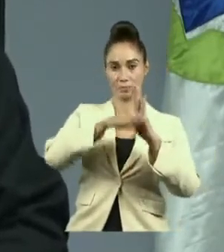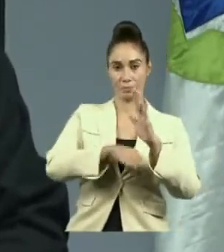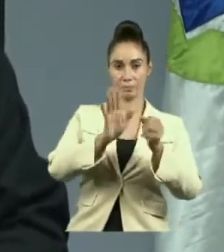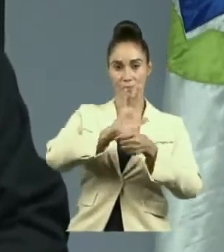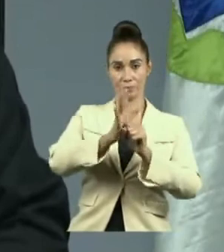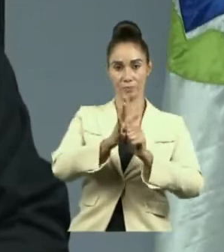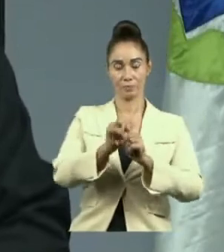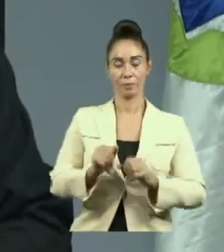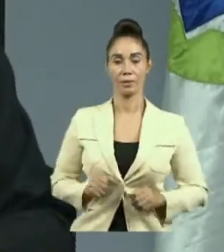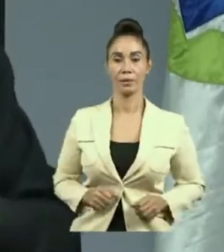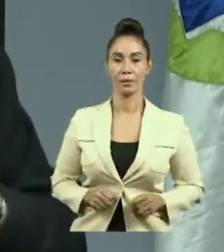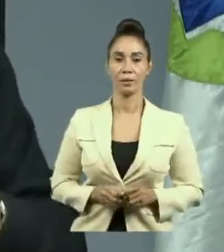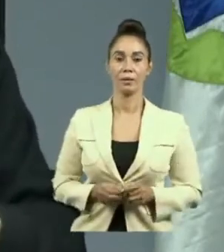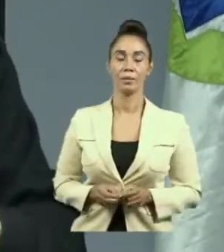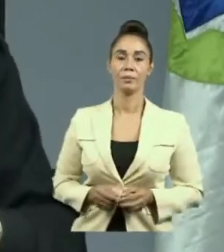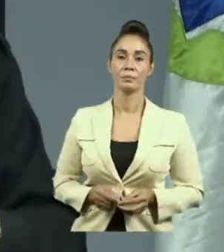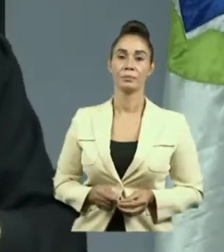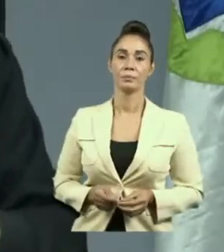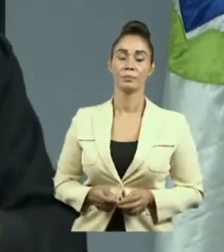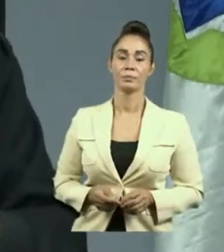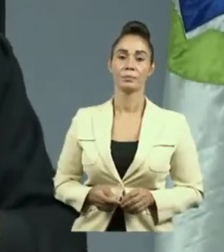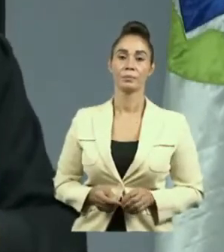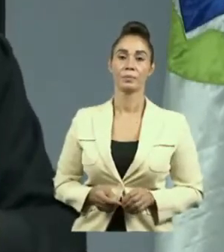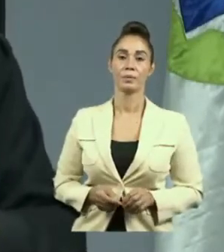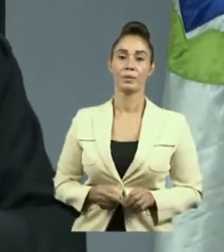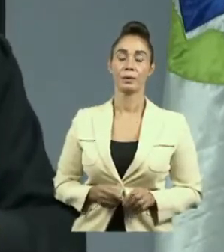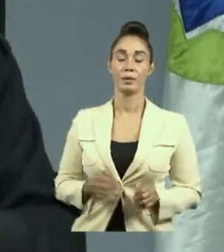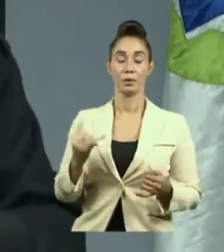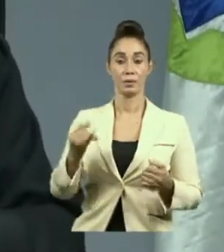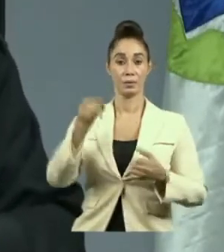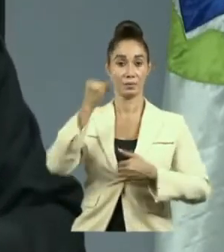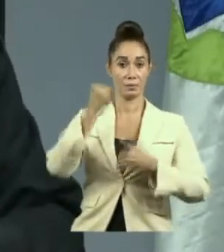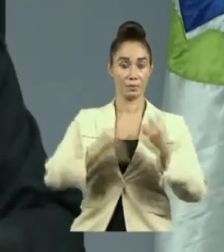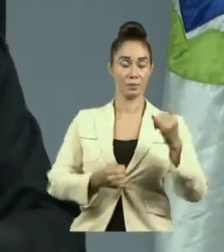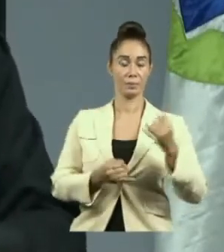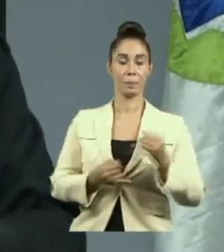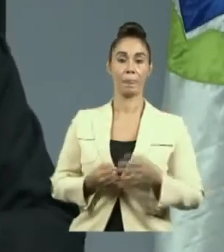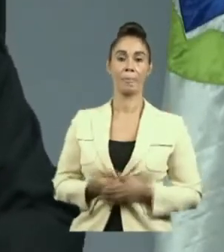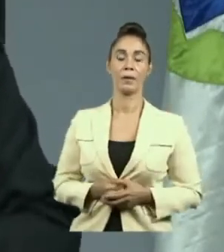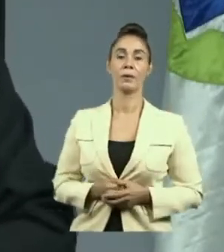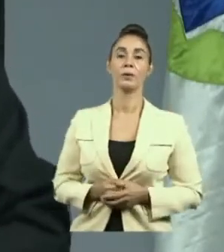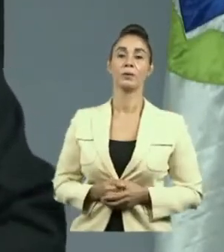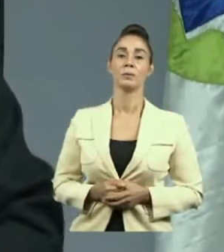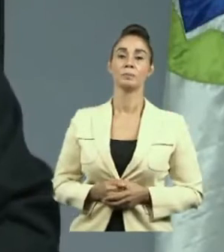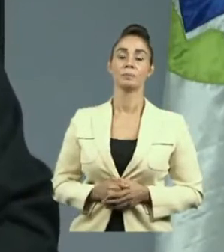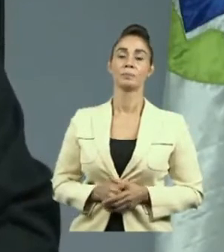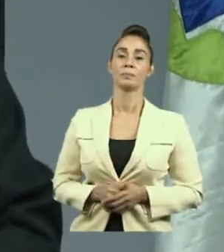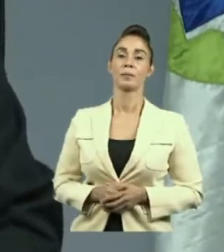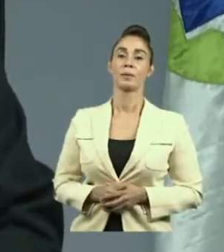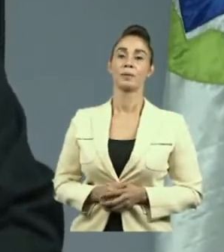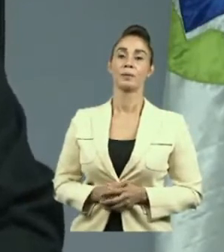que tiene actualmente quiero finalmente anunciar